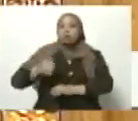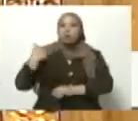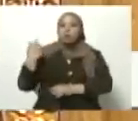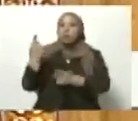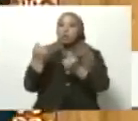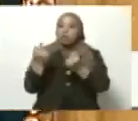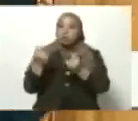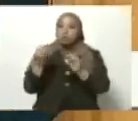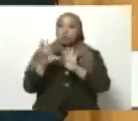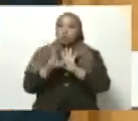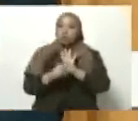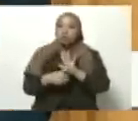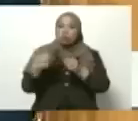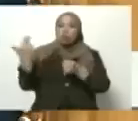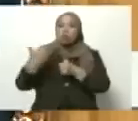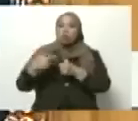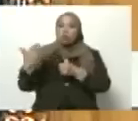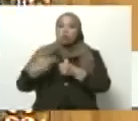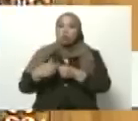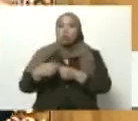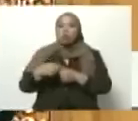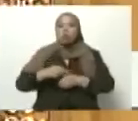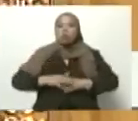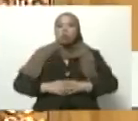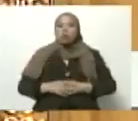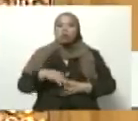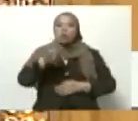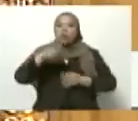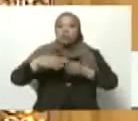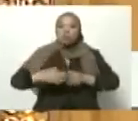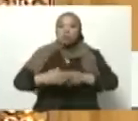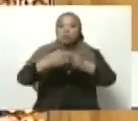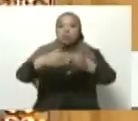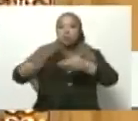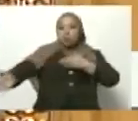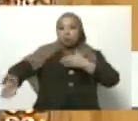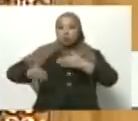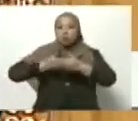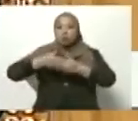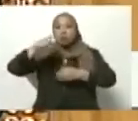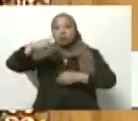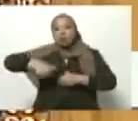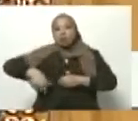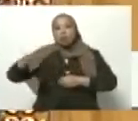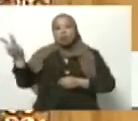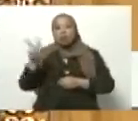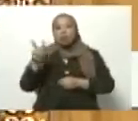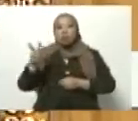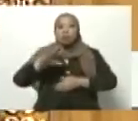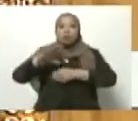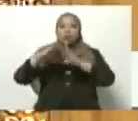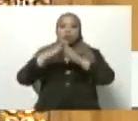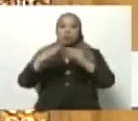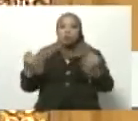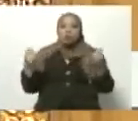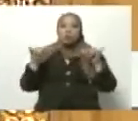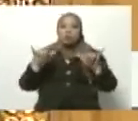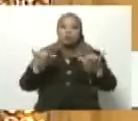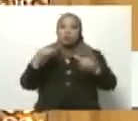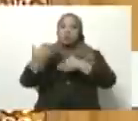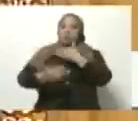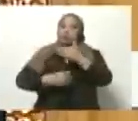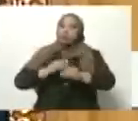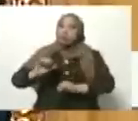robaron el petróleo iraní de los 4 barcos. Secuestro de barcos petroleros sobornando a los capitanes. Y todo en medio de la